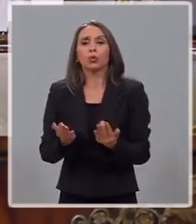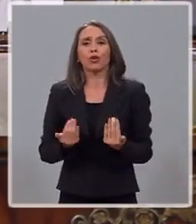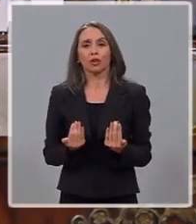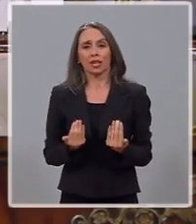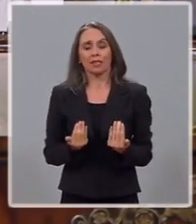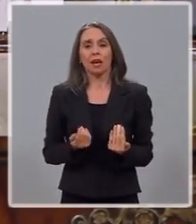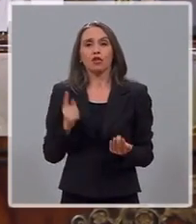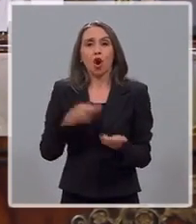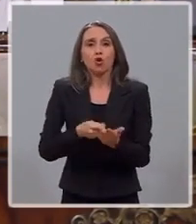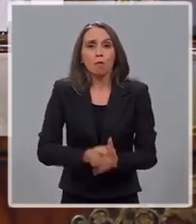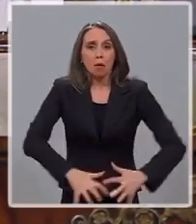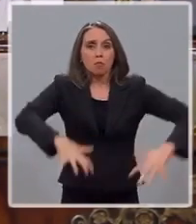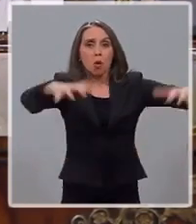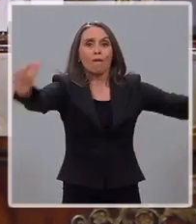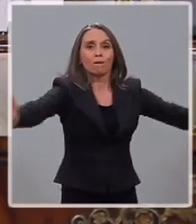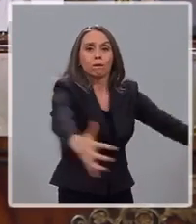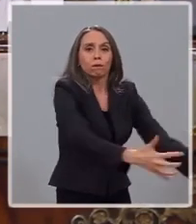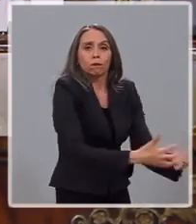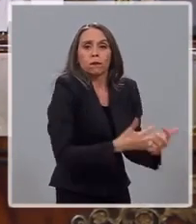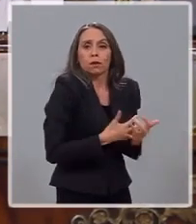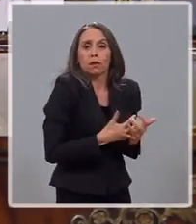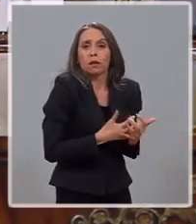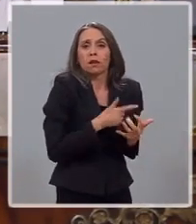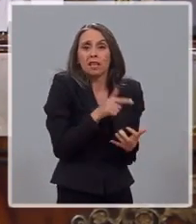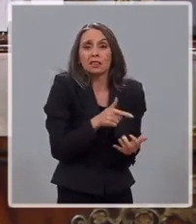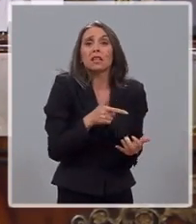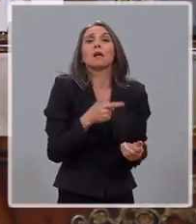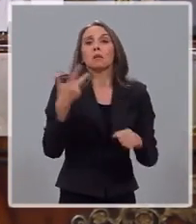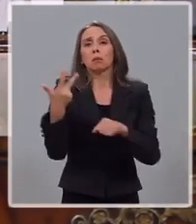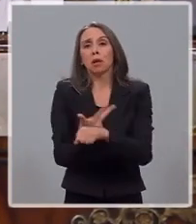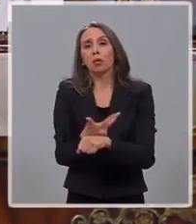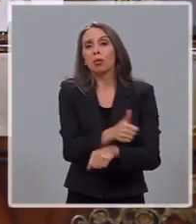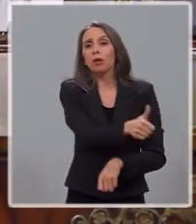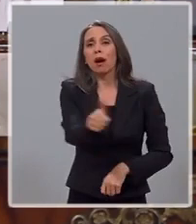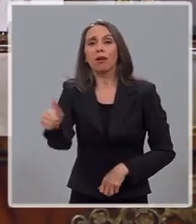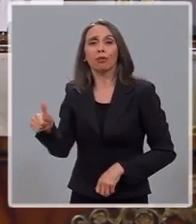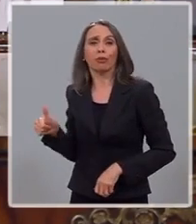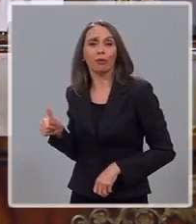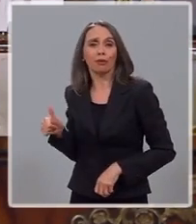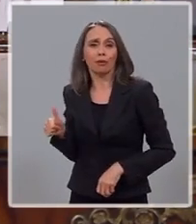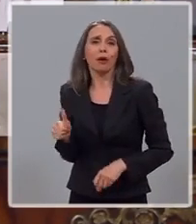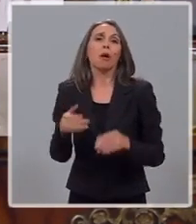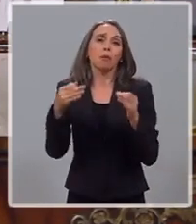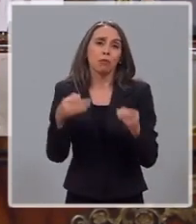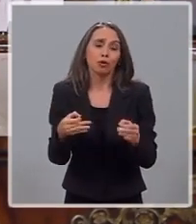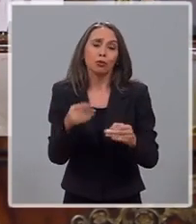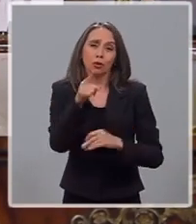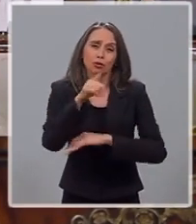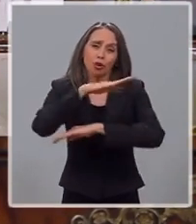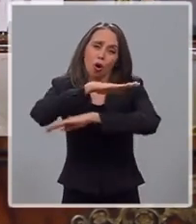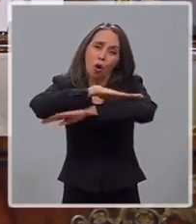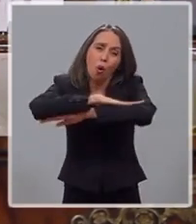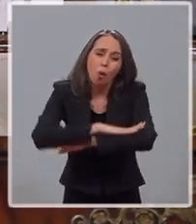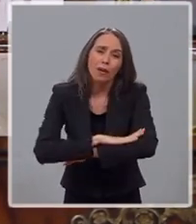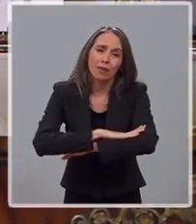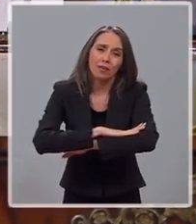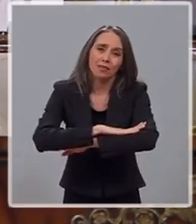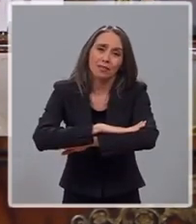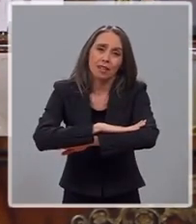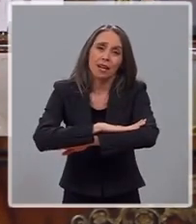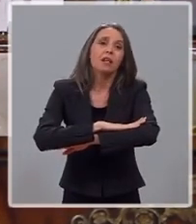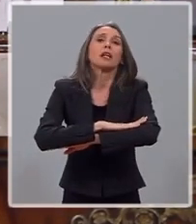y no acaparar porque eso sólo perjudica a todos los demás y por supuesto obedecer estrictamente